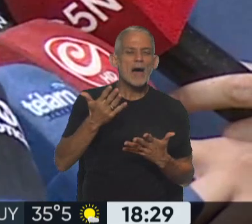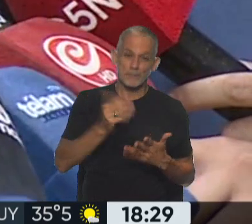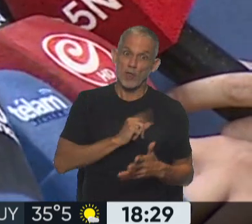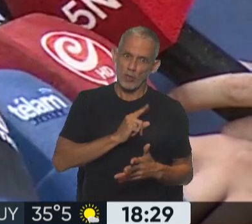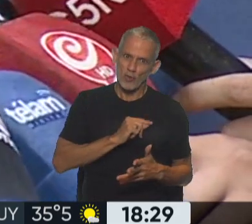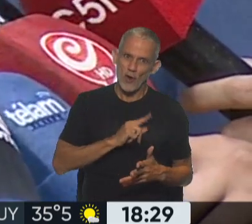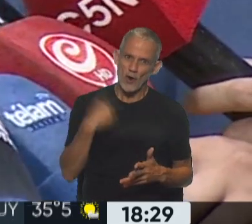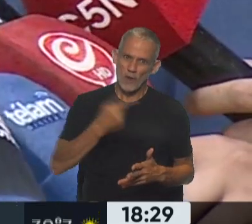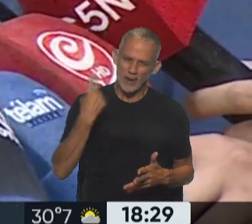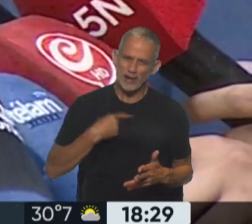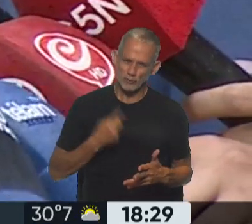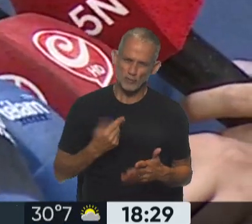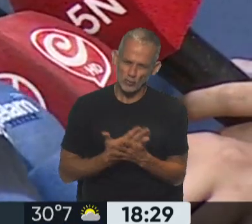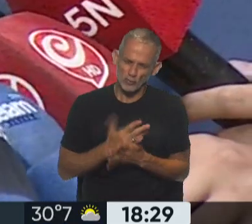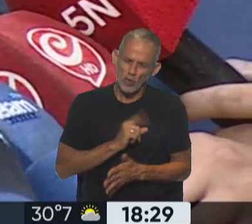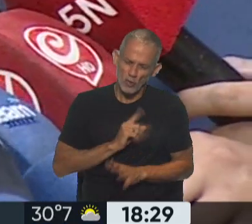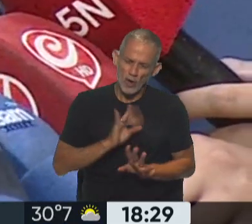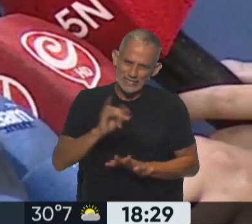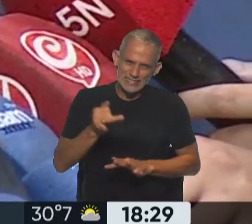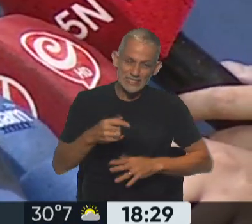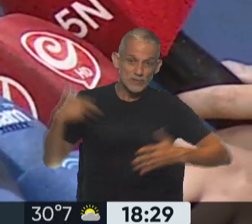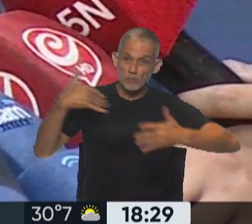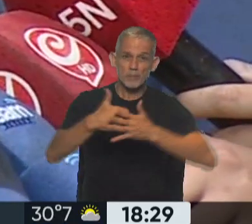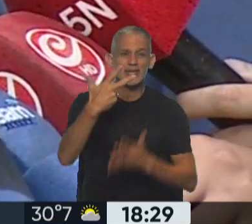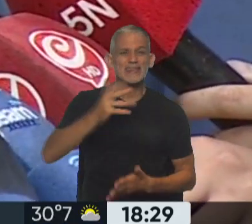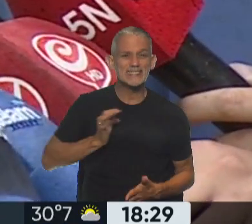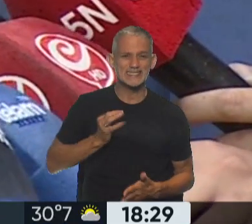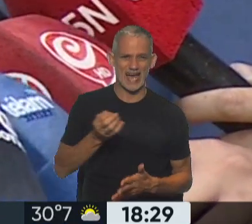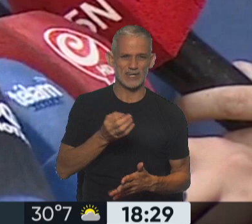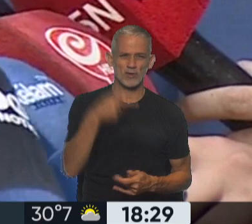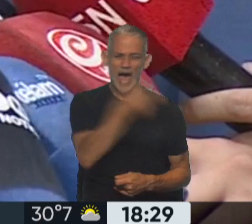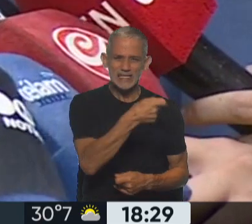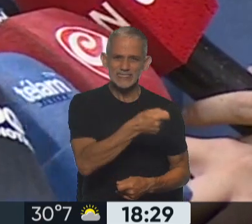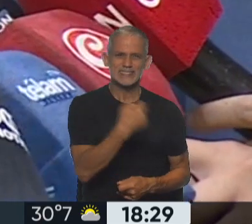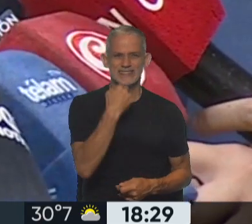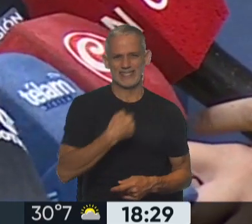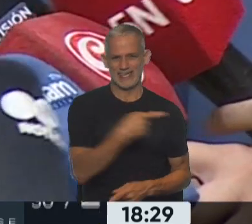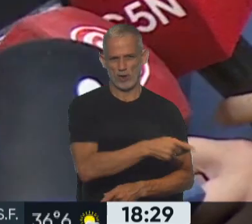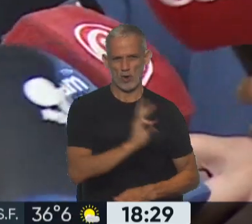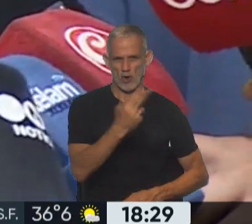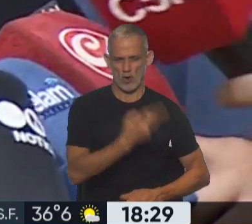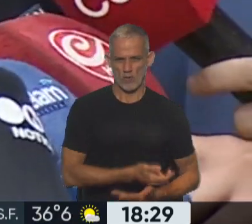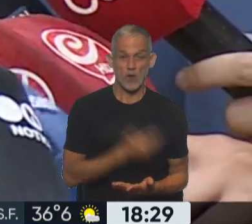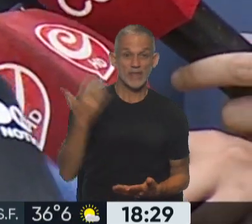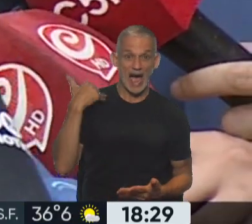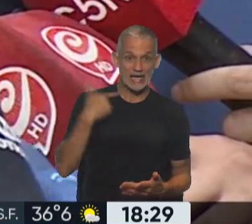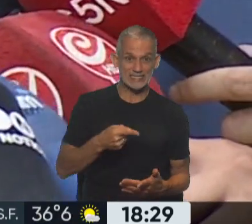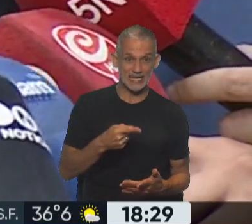doloroso para nosotros. Se cumple 3 años mañana del asesinato de mi hijo. ¿Graciela? Ayer